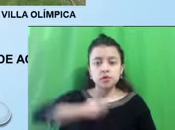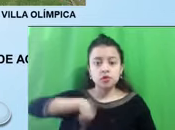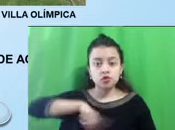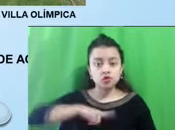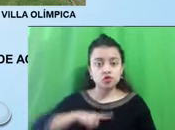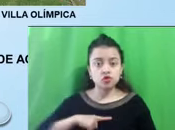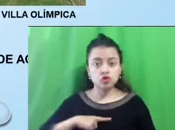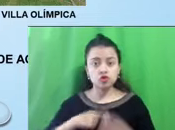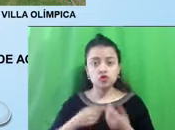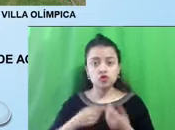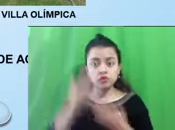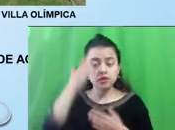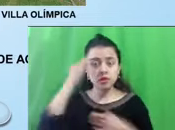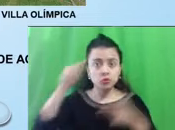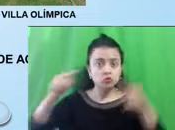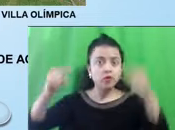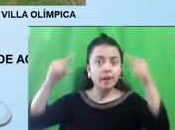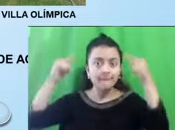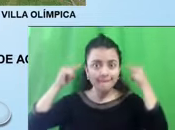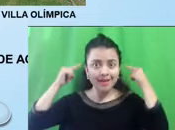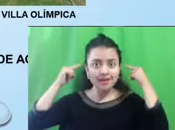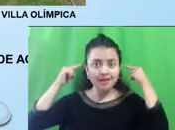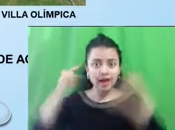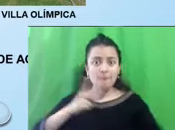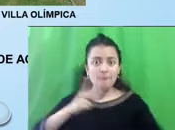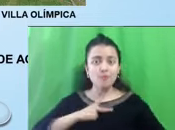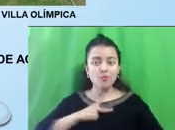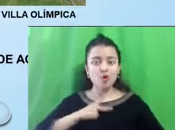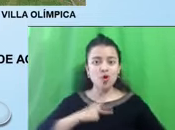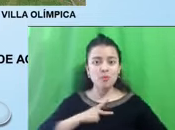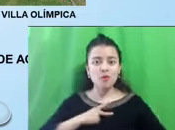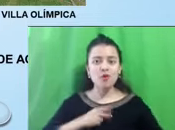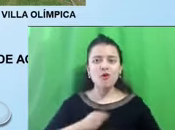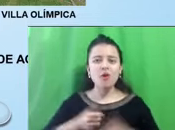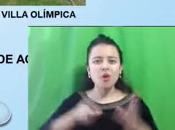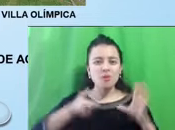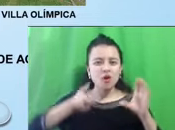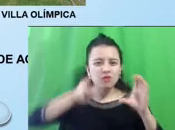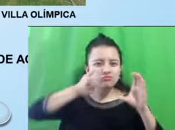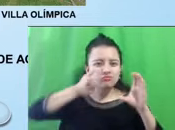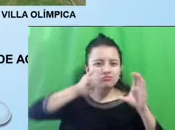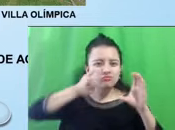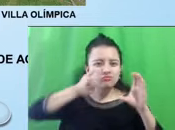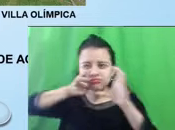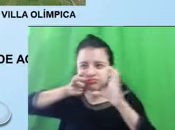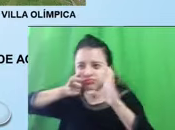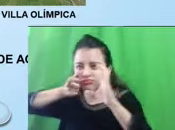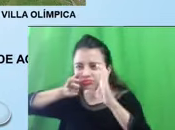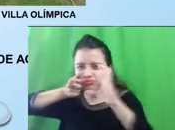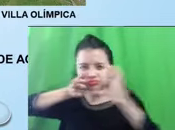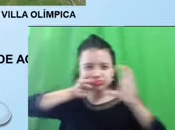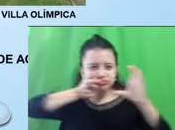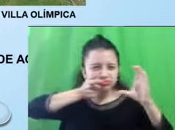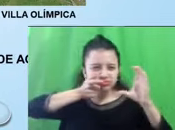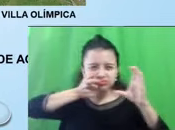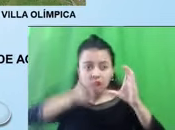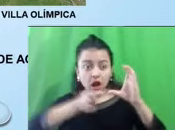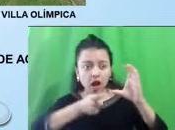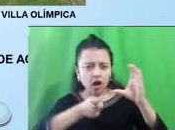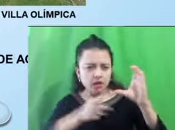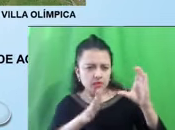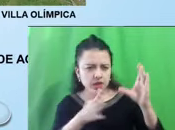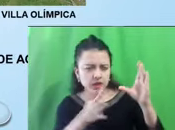año acreditarlo. Ese laboratorio que tenemos nos ayuda a calibrar la calidad de la medida en